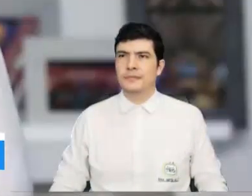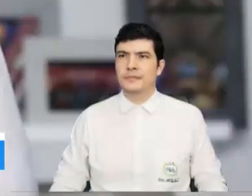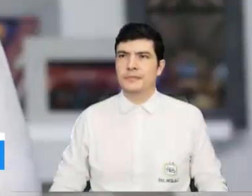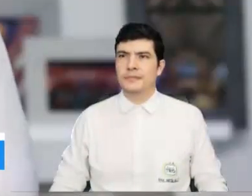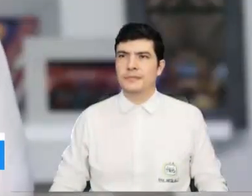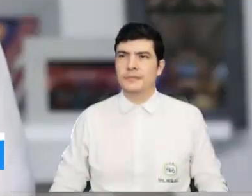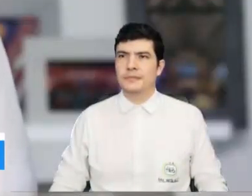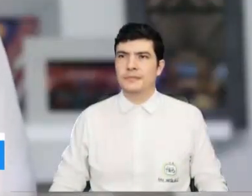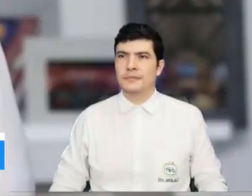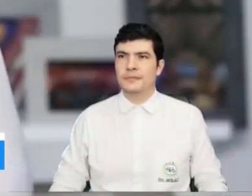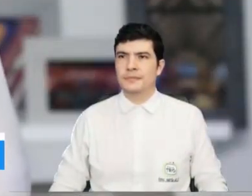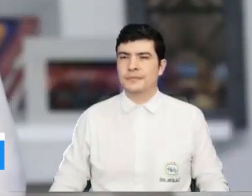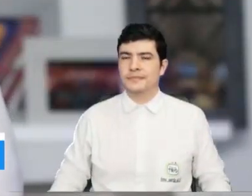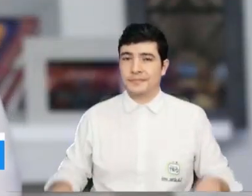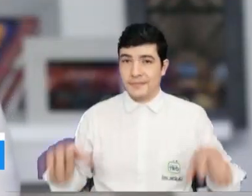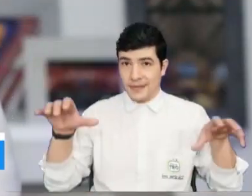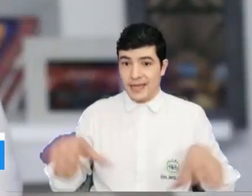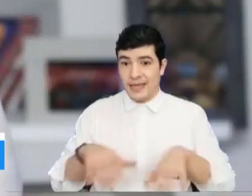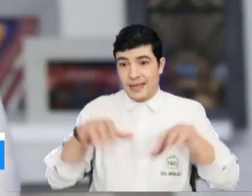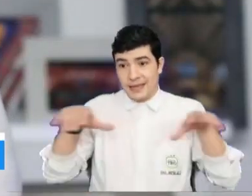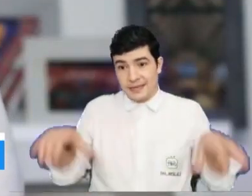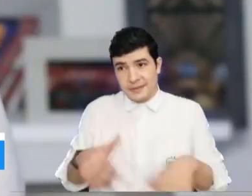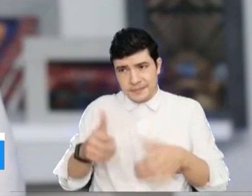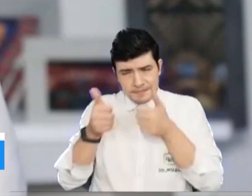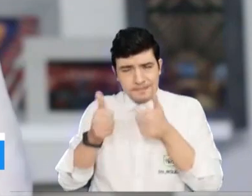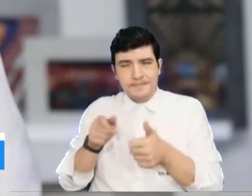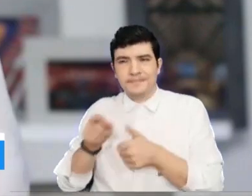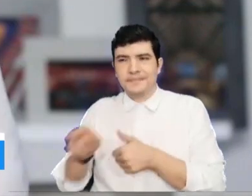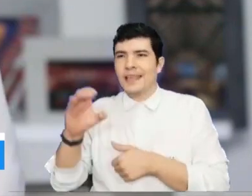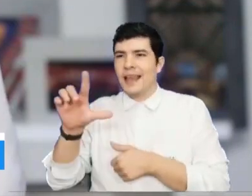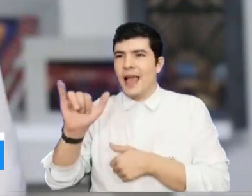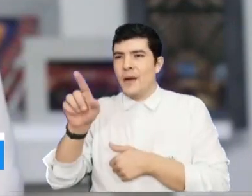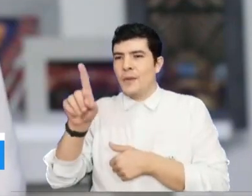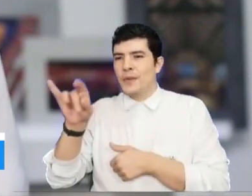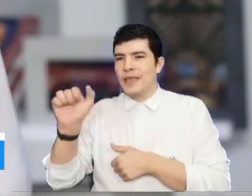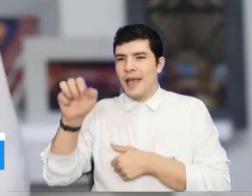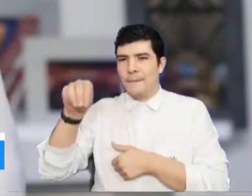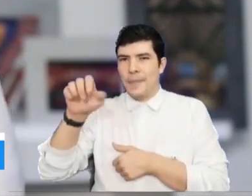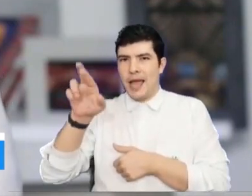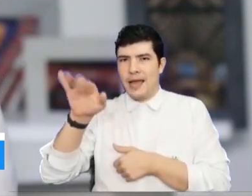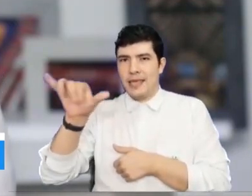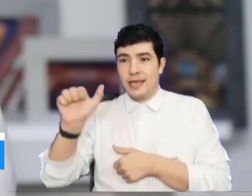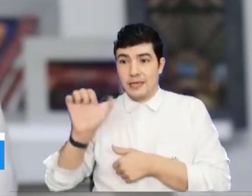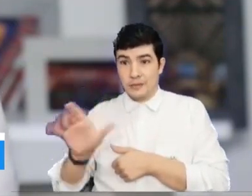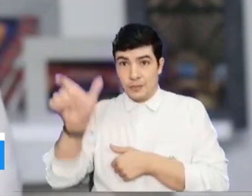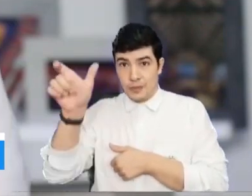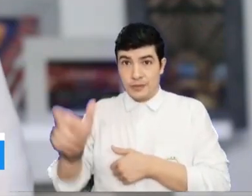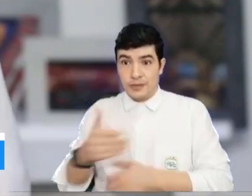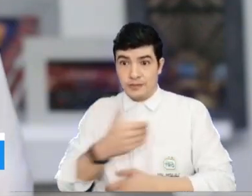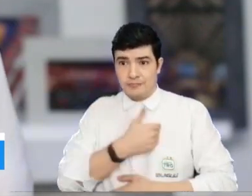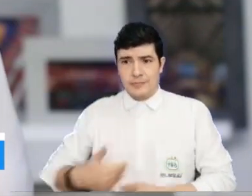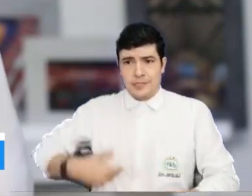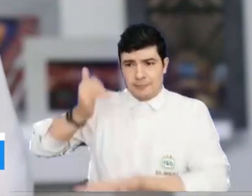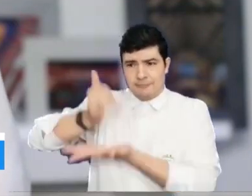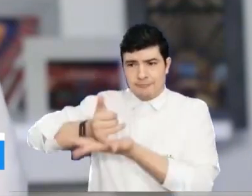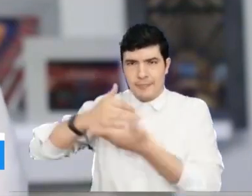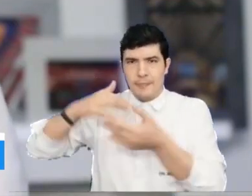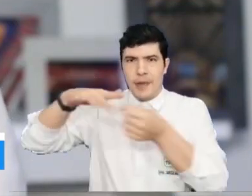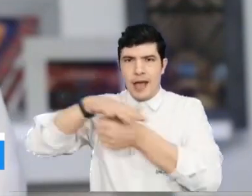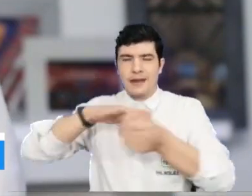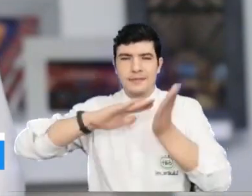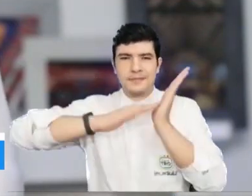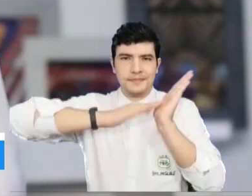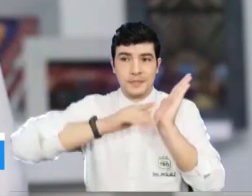Y la buena acción del día es para Claudia María Valderrama, una presidenta de Junta de Acción Comunal de un barrio de Florida Blanca, que decidió por